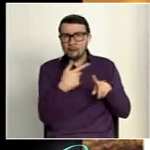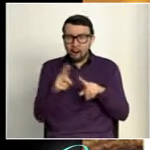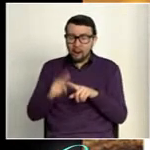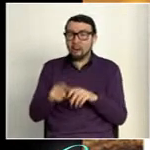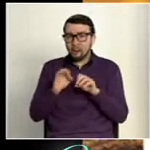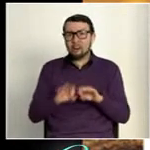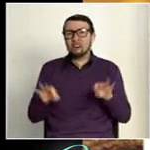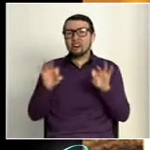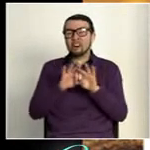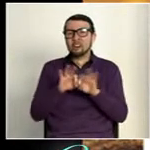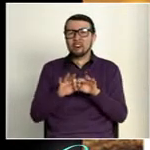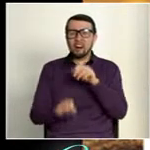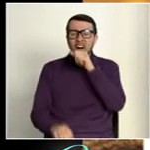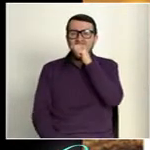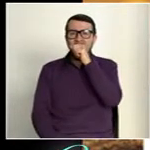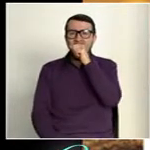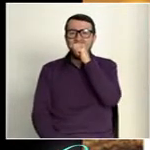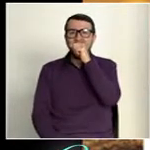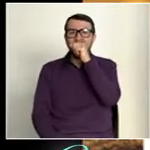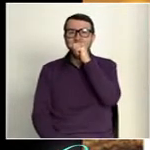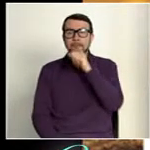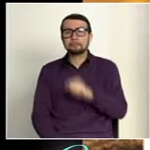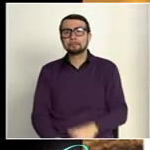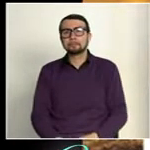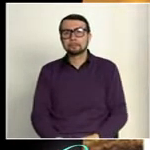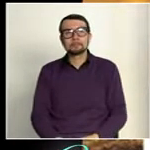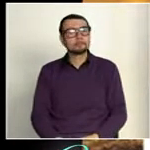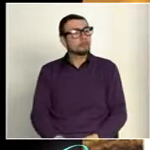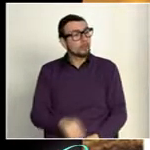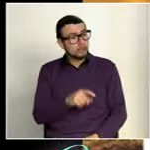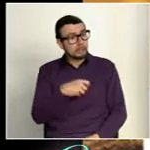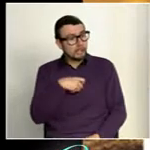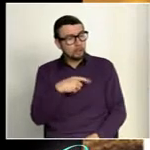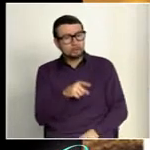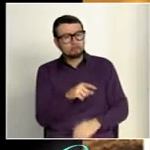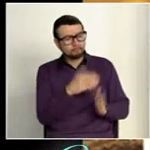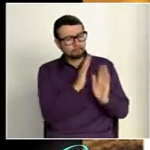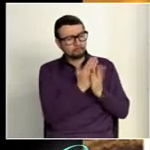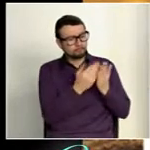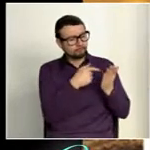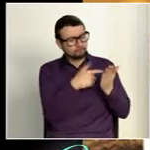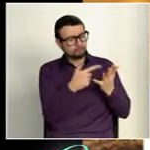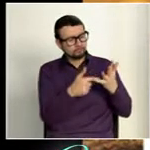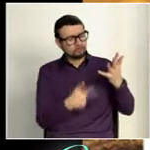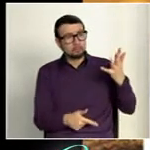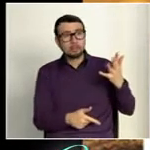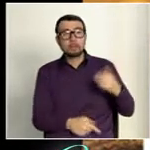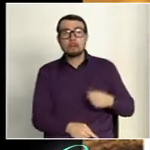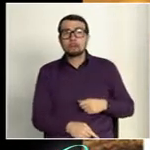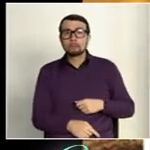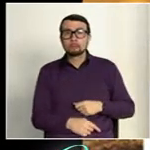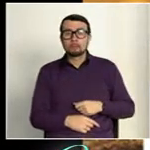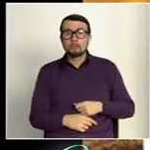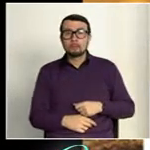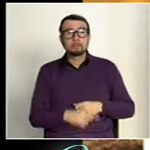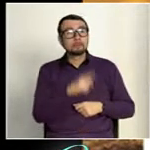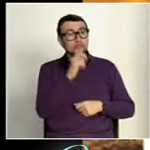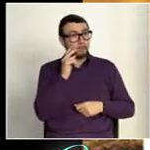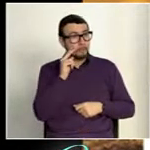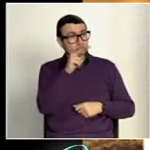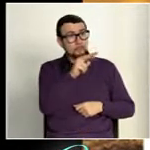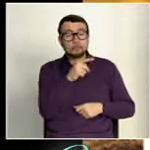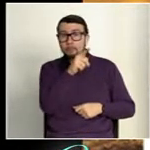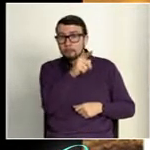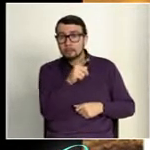Bueno. Aquí tengo varios de sus artículos y si Lina nos está pasando las imágenes